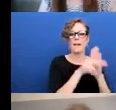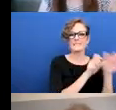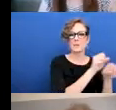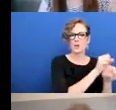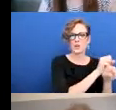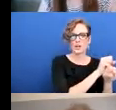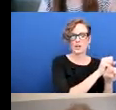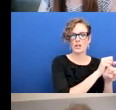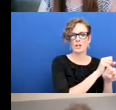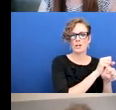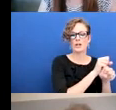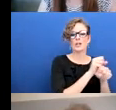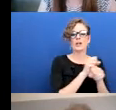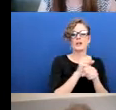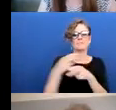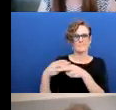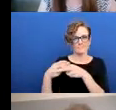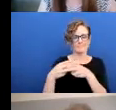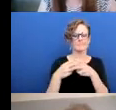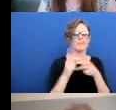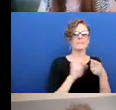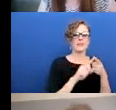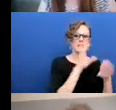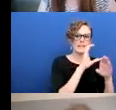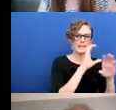a seguir con el trabajo de política